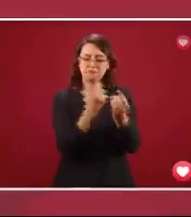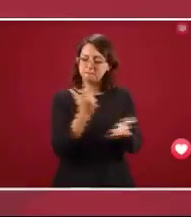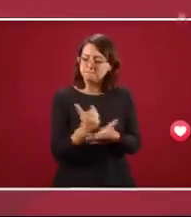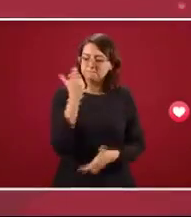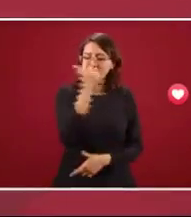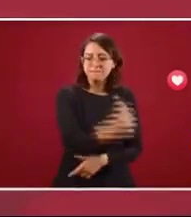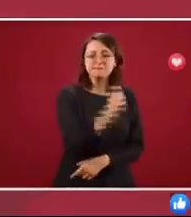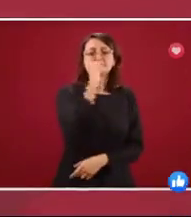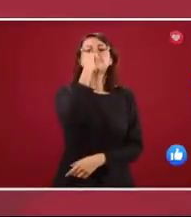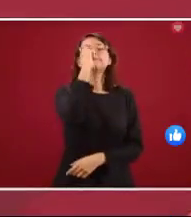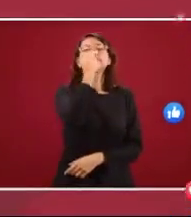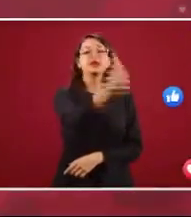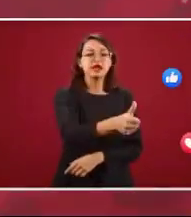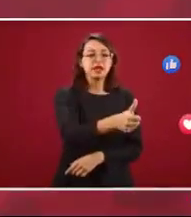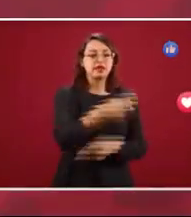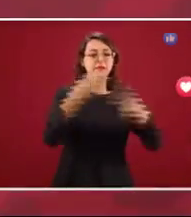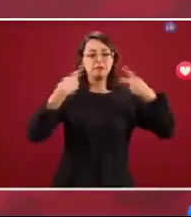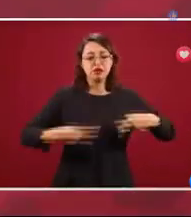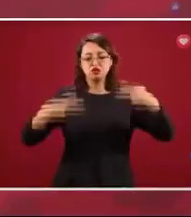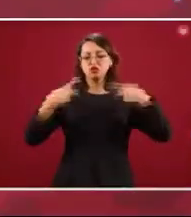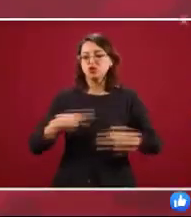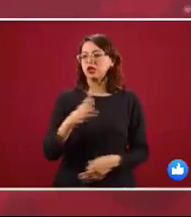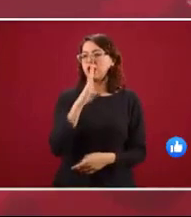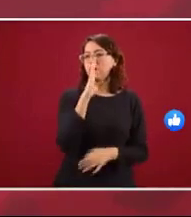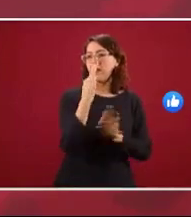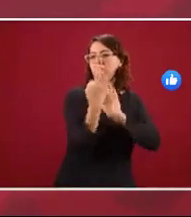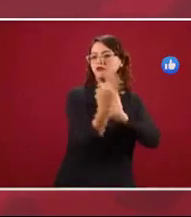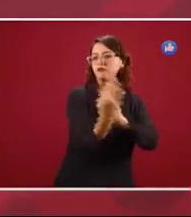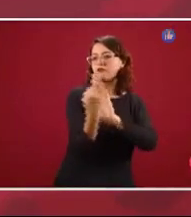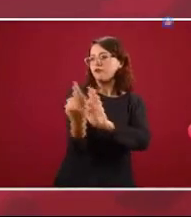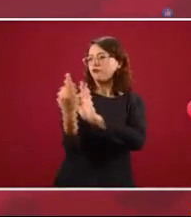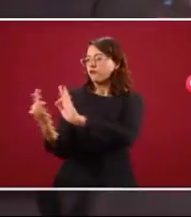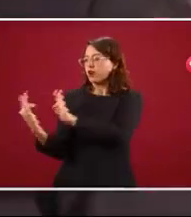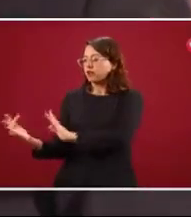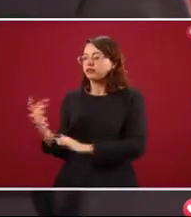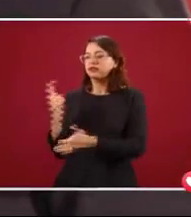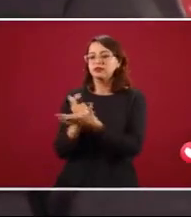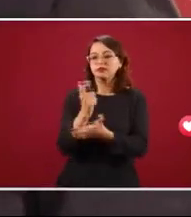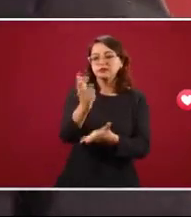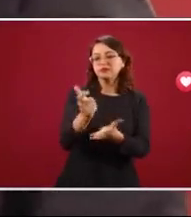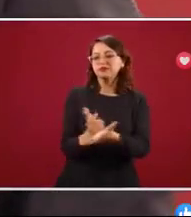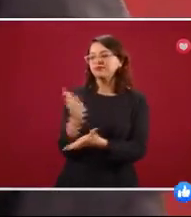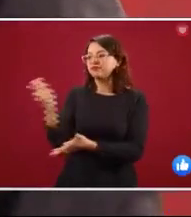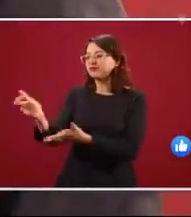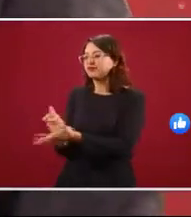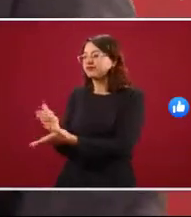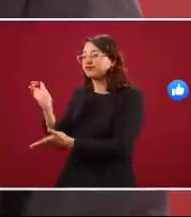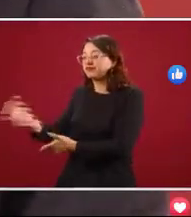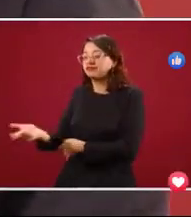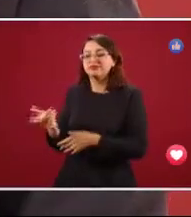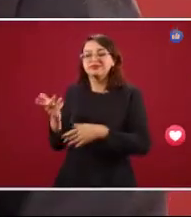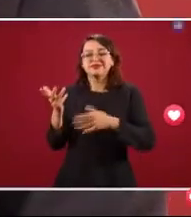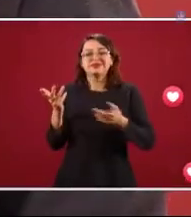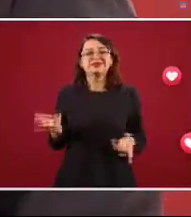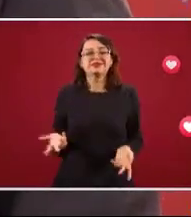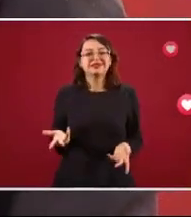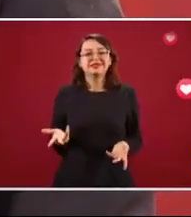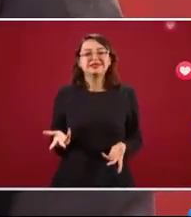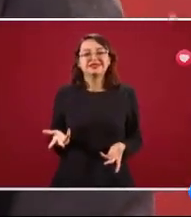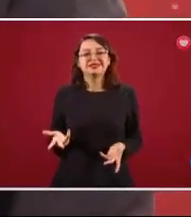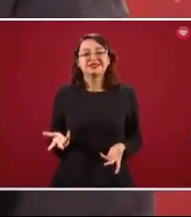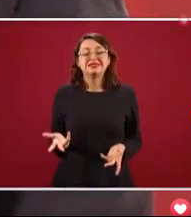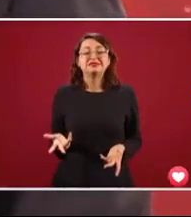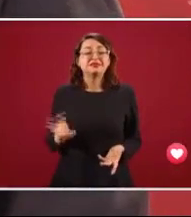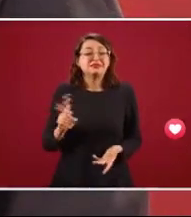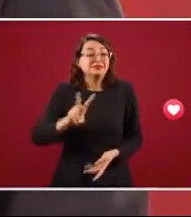base a la gente a los campesinos y no sabía yo lo digo